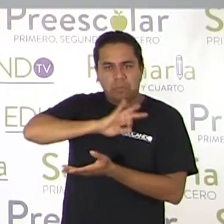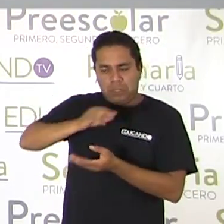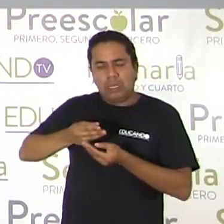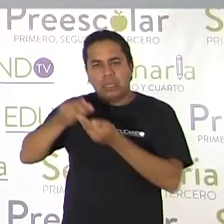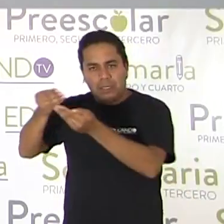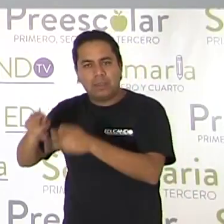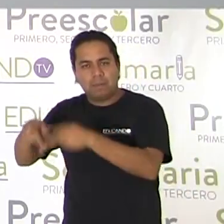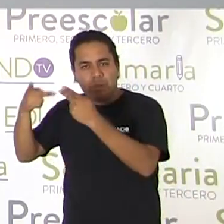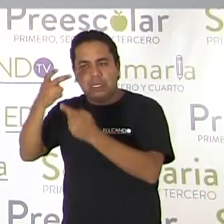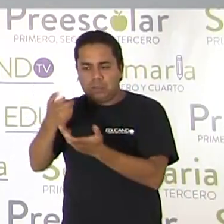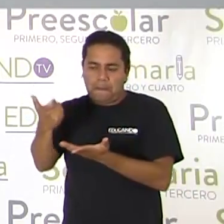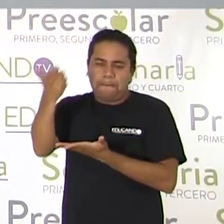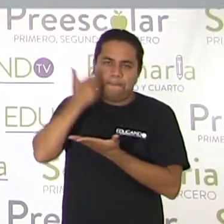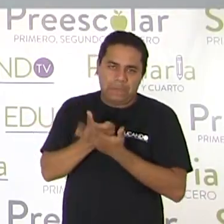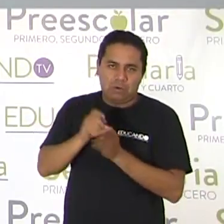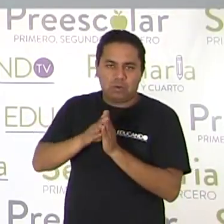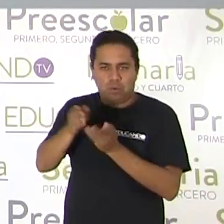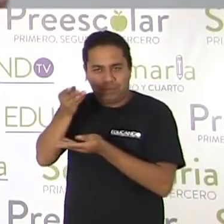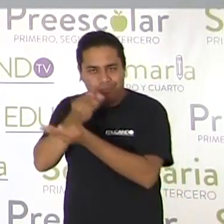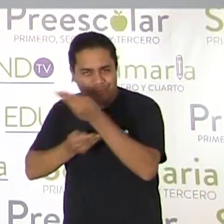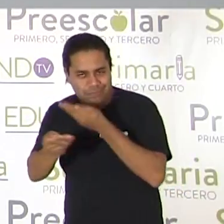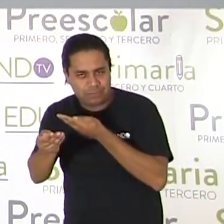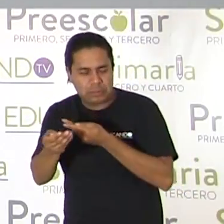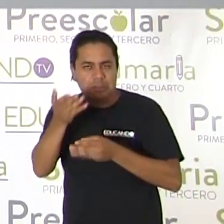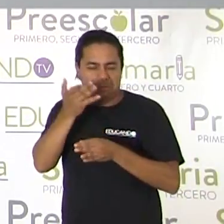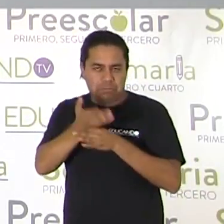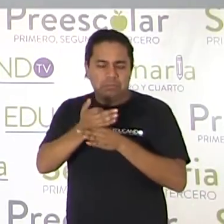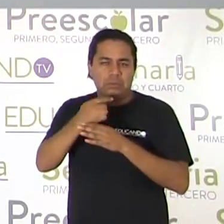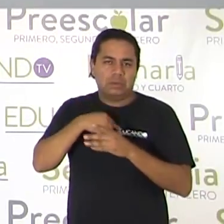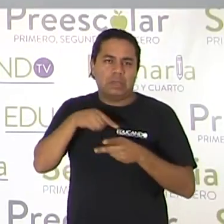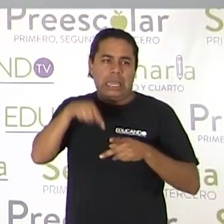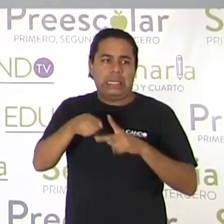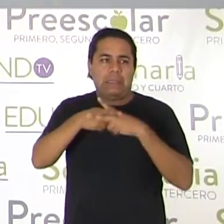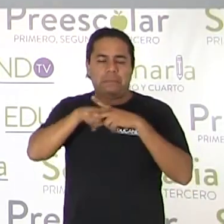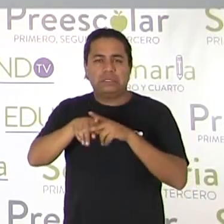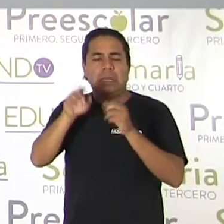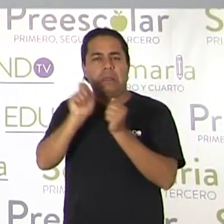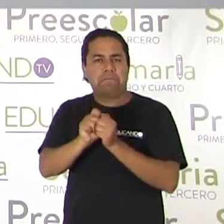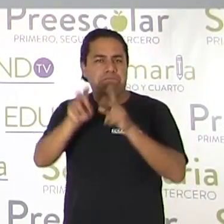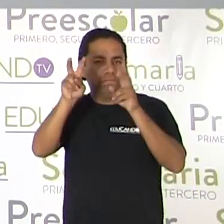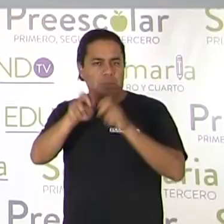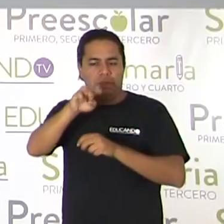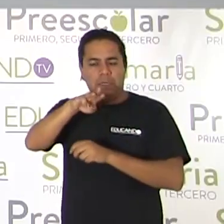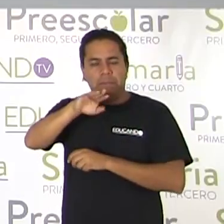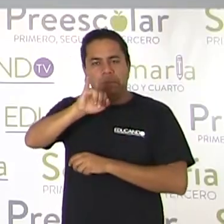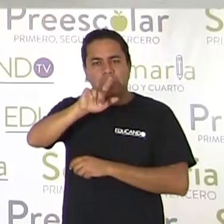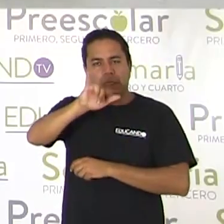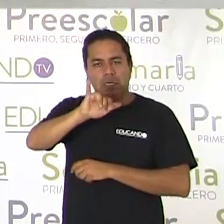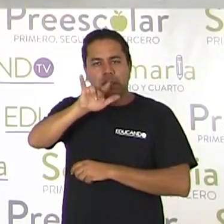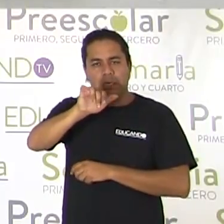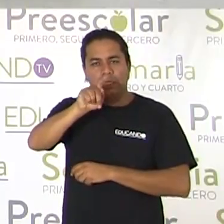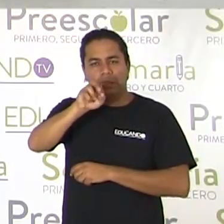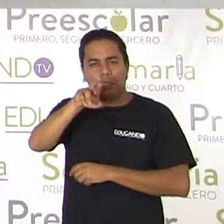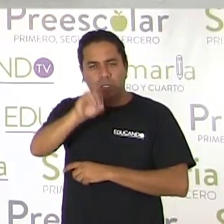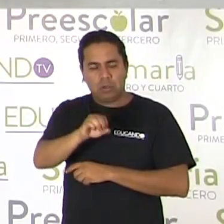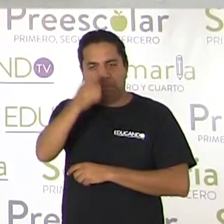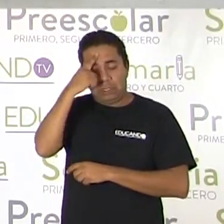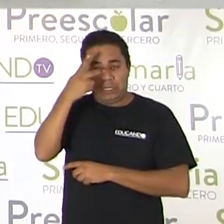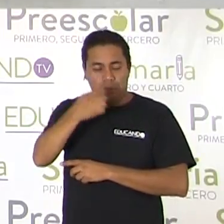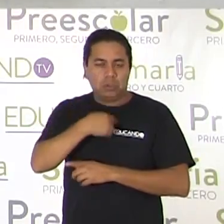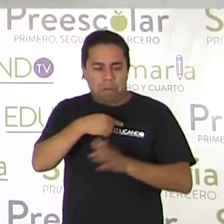y hacemos un pago por esos productos. En este caso vamos a comenzar con lo que es el mililitro. Para ello me